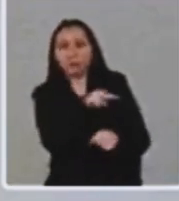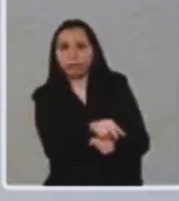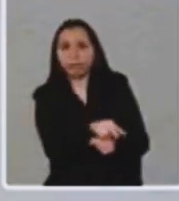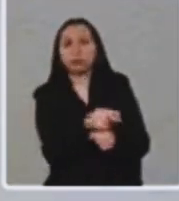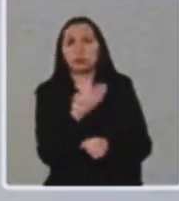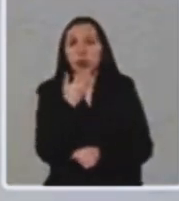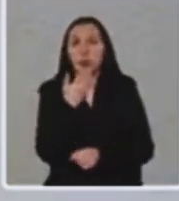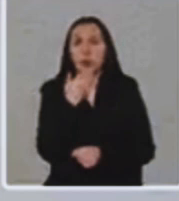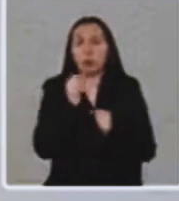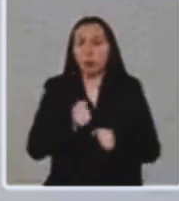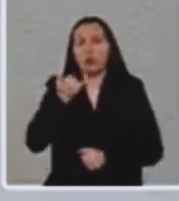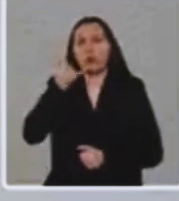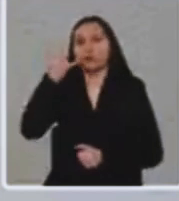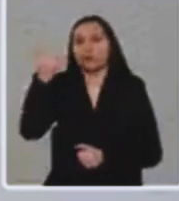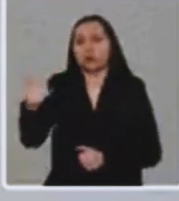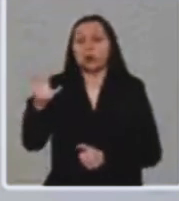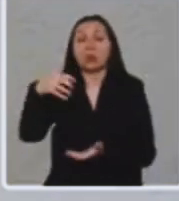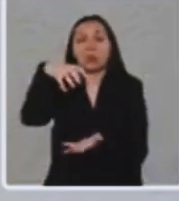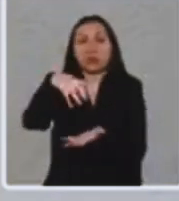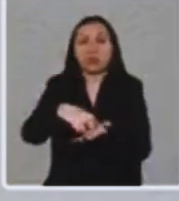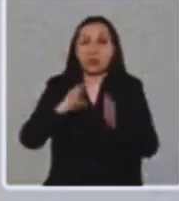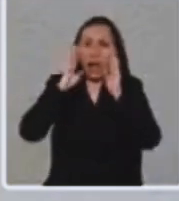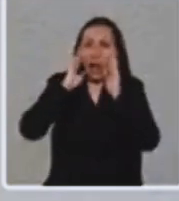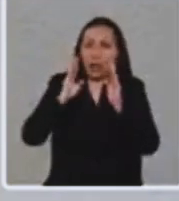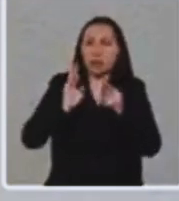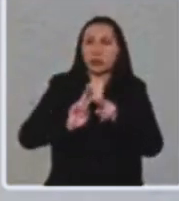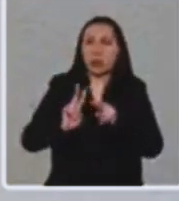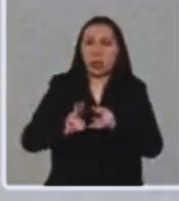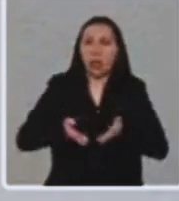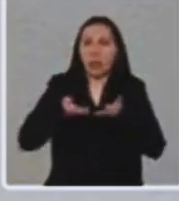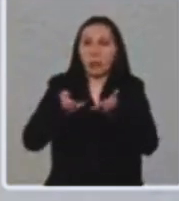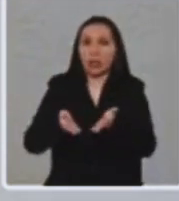y también estos centros para atender y reparar.